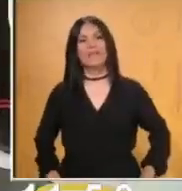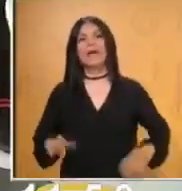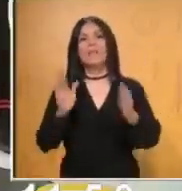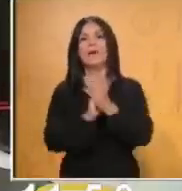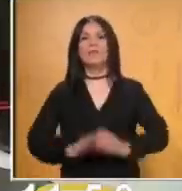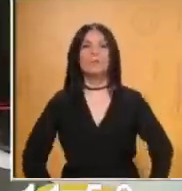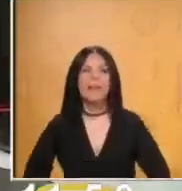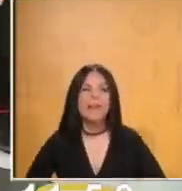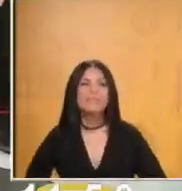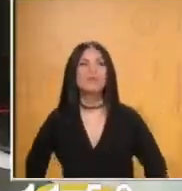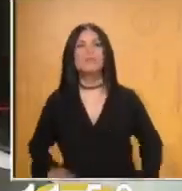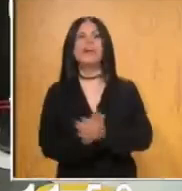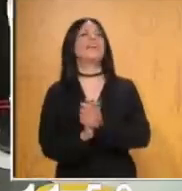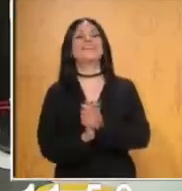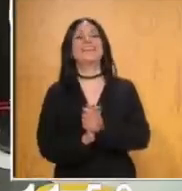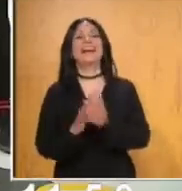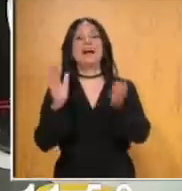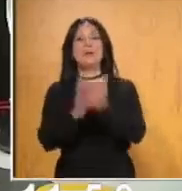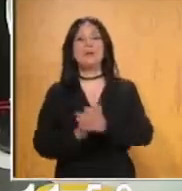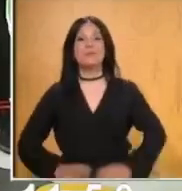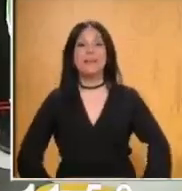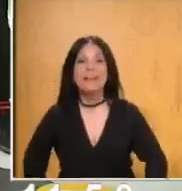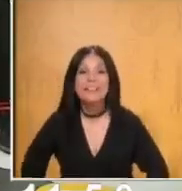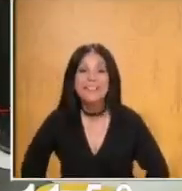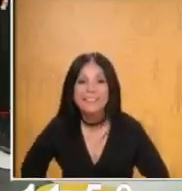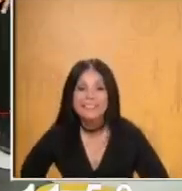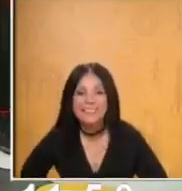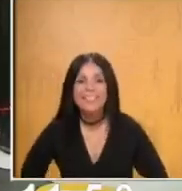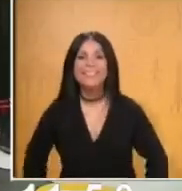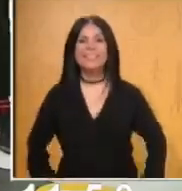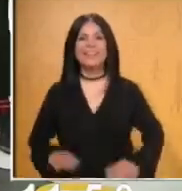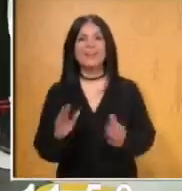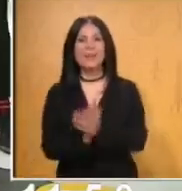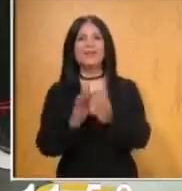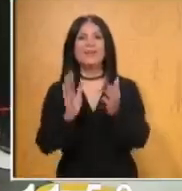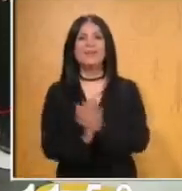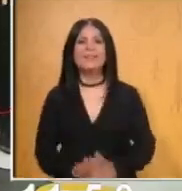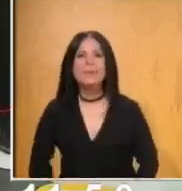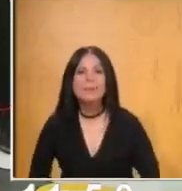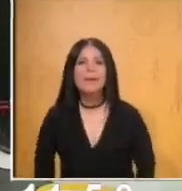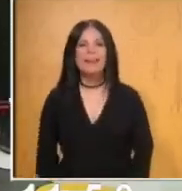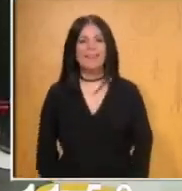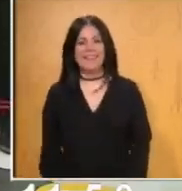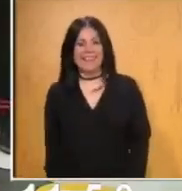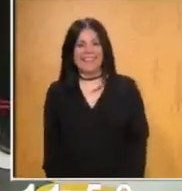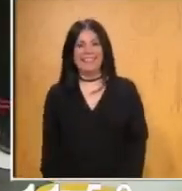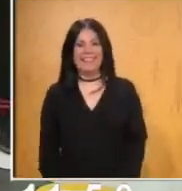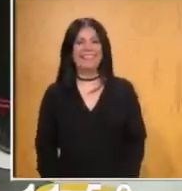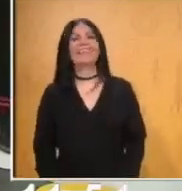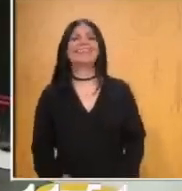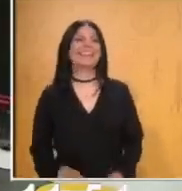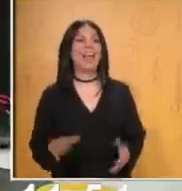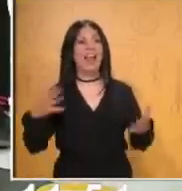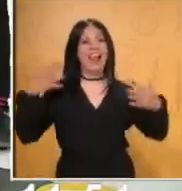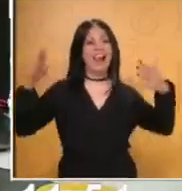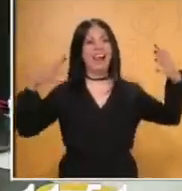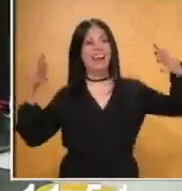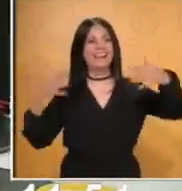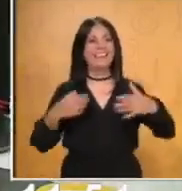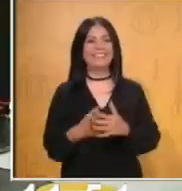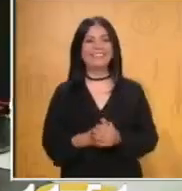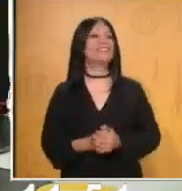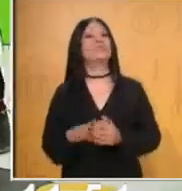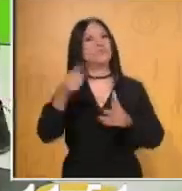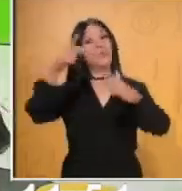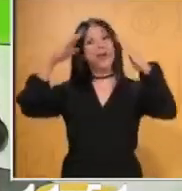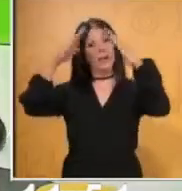paro. Aplauso, me agacho, me paro. Aplauso, aplauso, me agacho, me paro. Aplauso, me agacho, me paro. Muy bien. Piense bien, desde